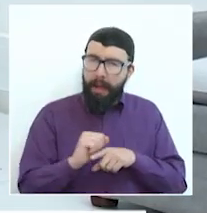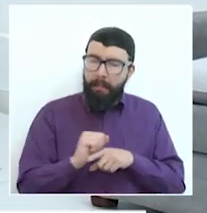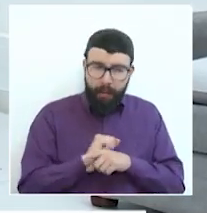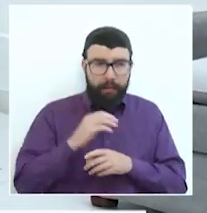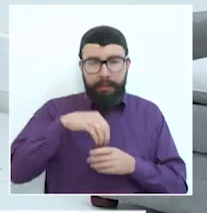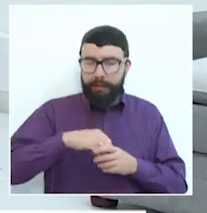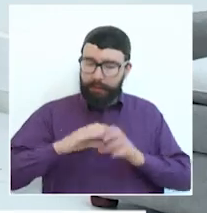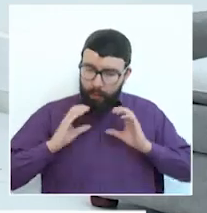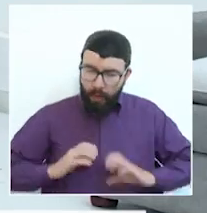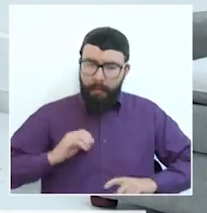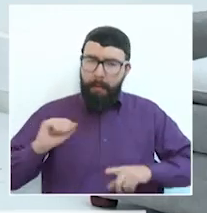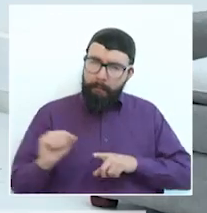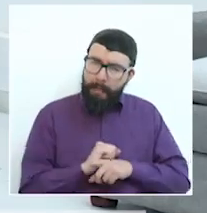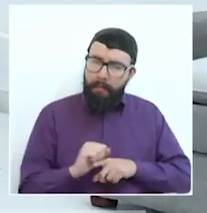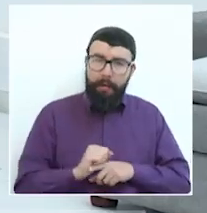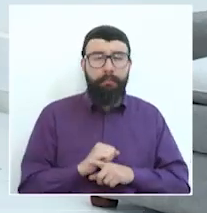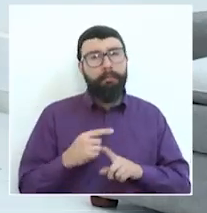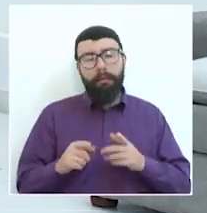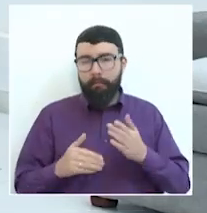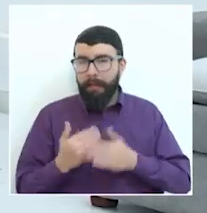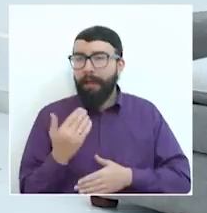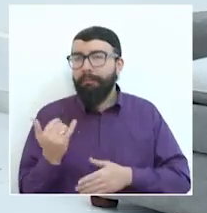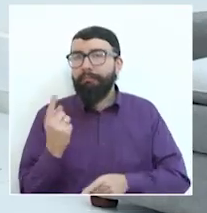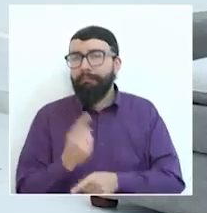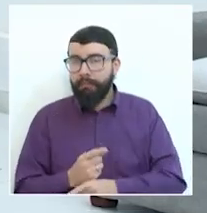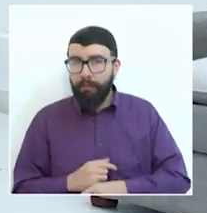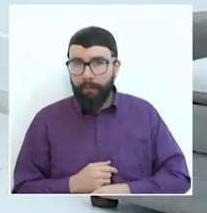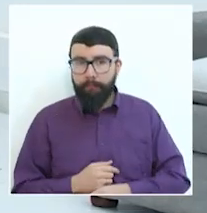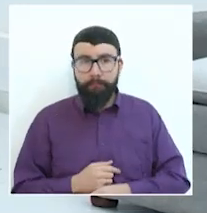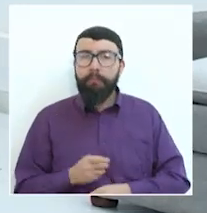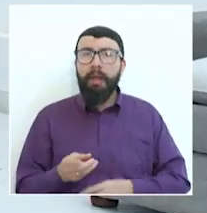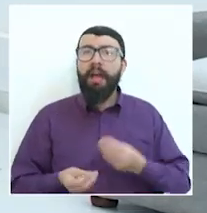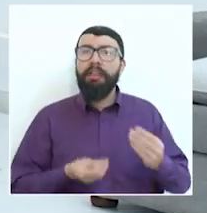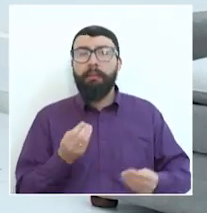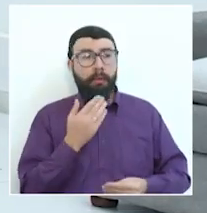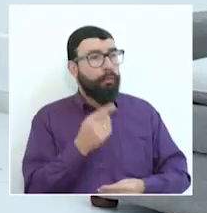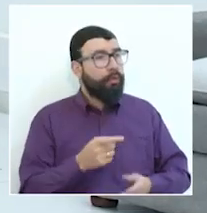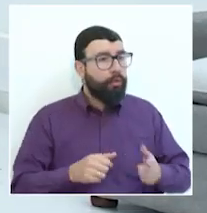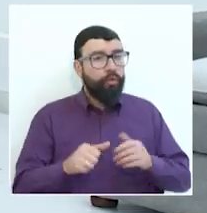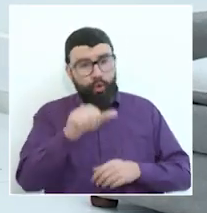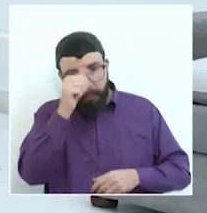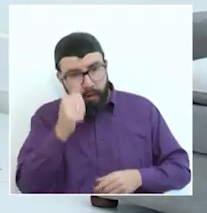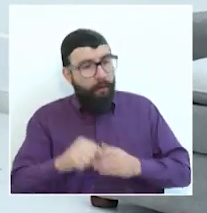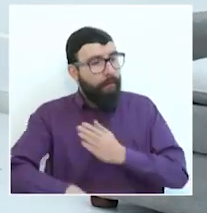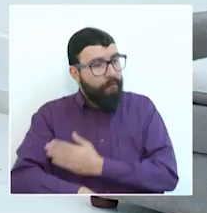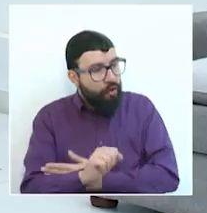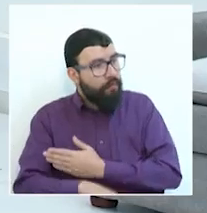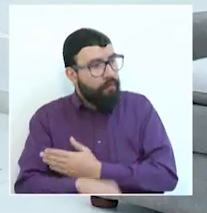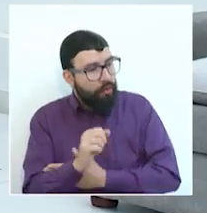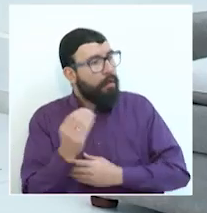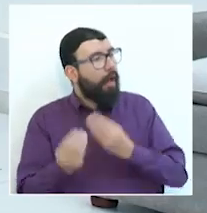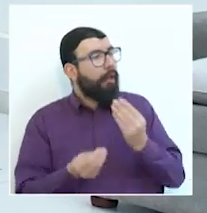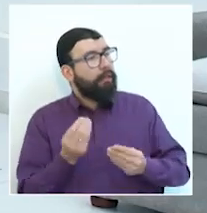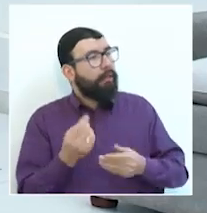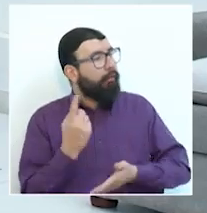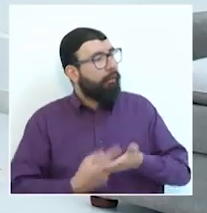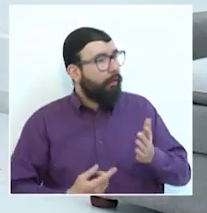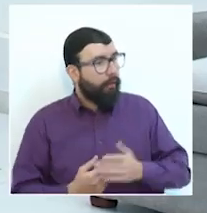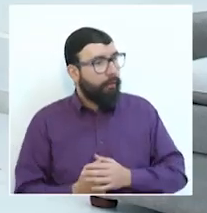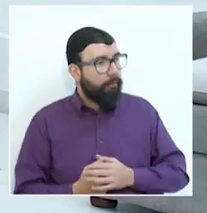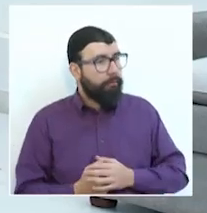física, pero es empezar así, porque entonces, ¿qué va a pasar con el partido de fútbol que le hace con el hijo? No, a ver, por ahora no.